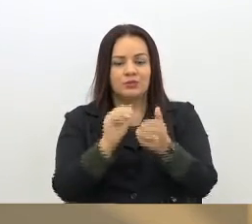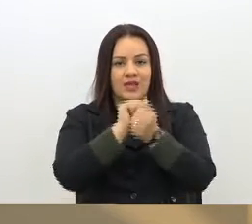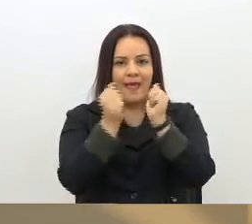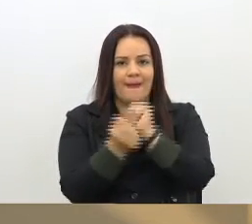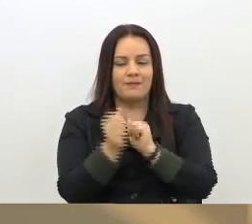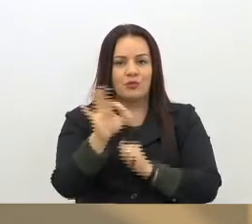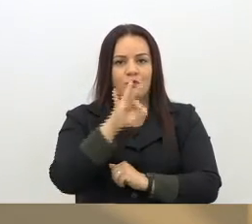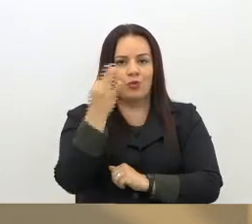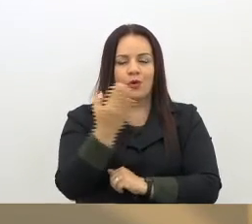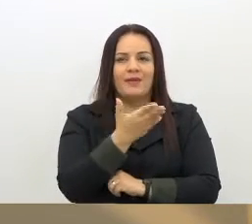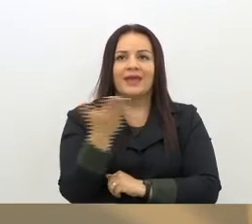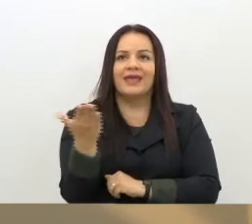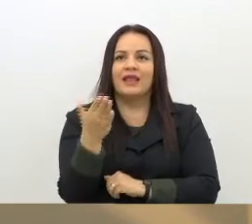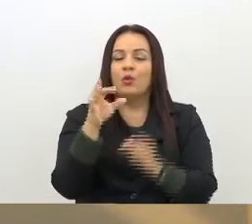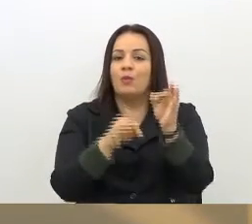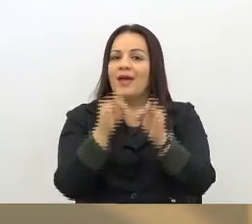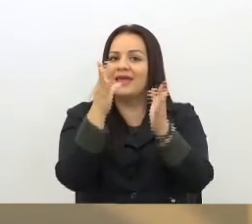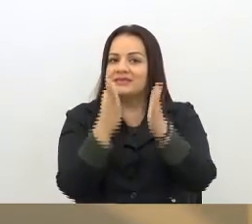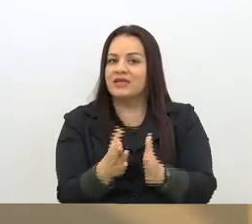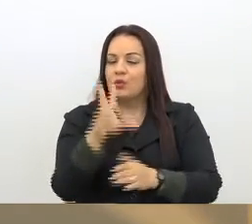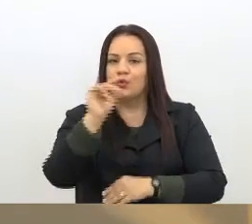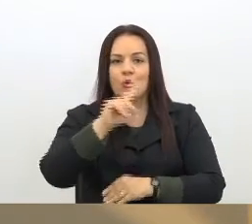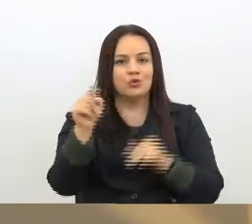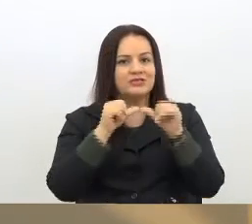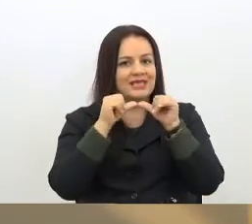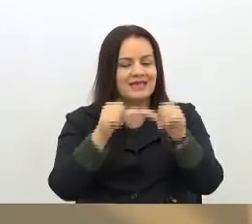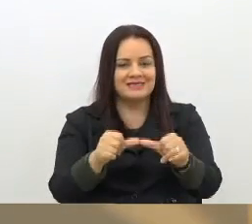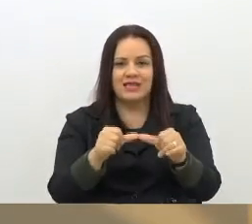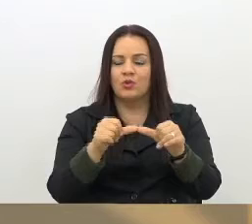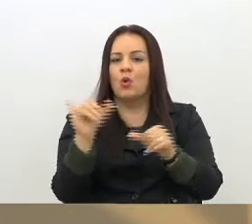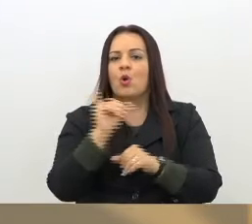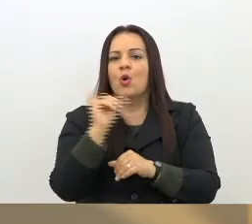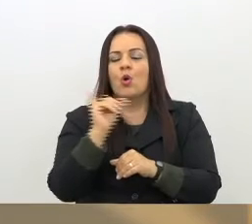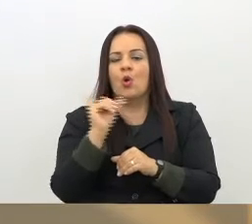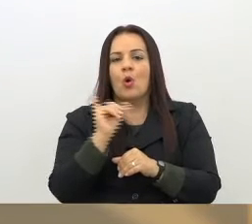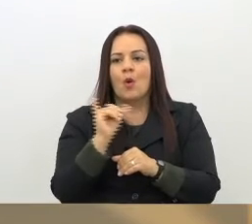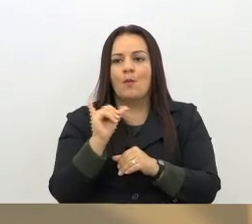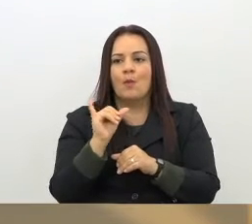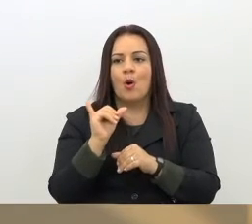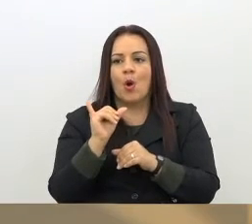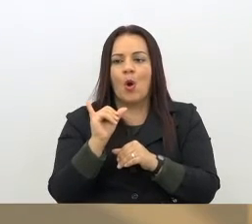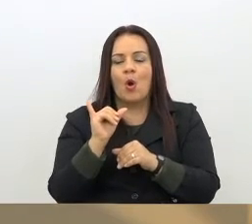tal de que los magistrados no sigan siendo vitalicios como de hecho han venido siendo.